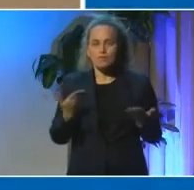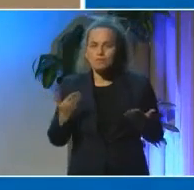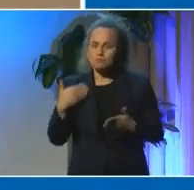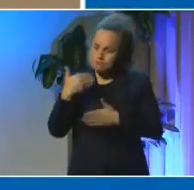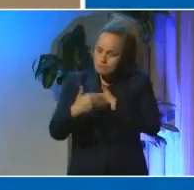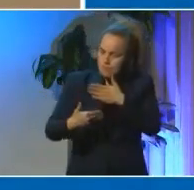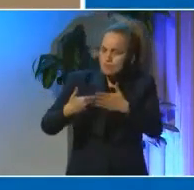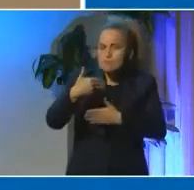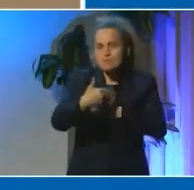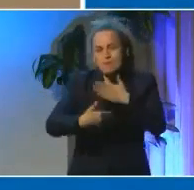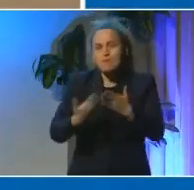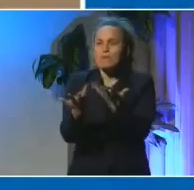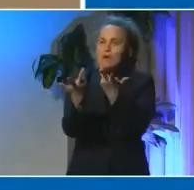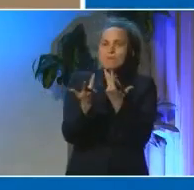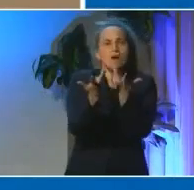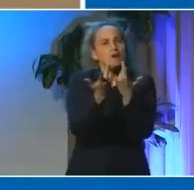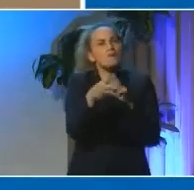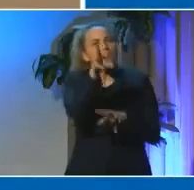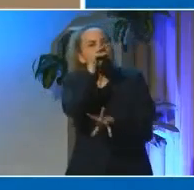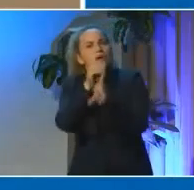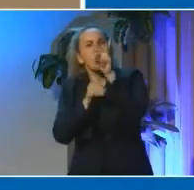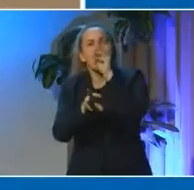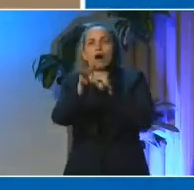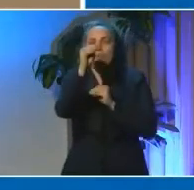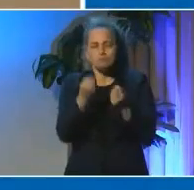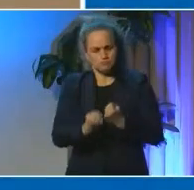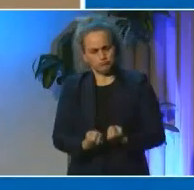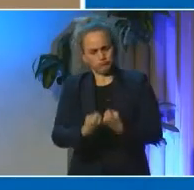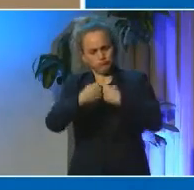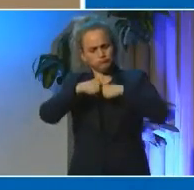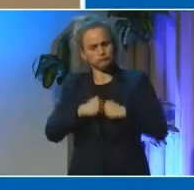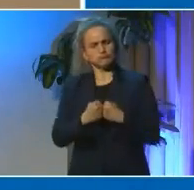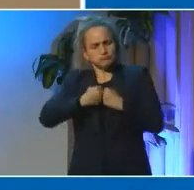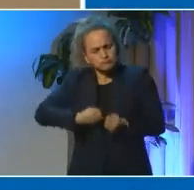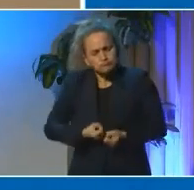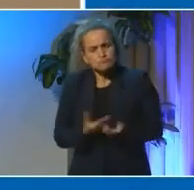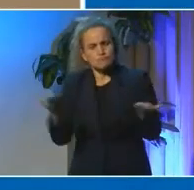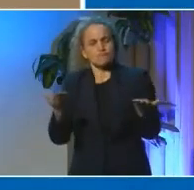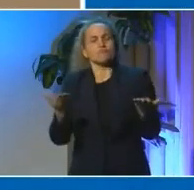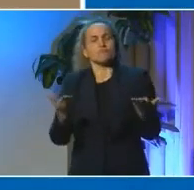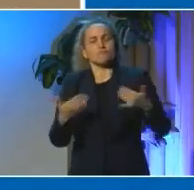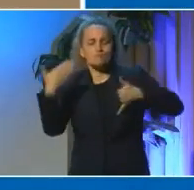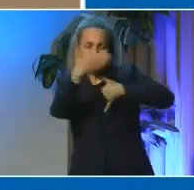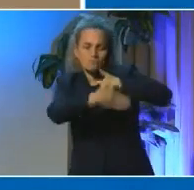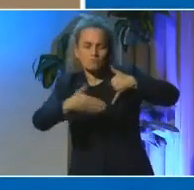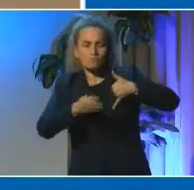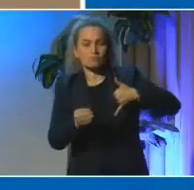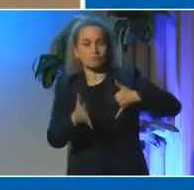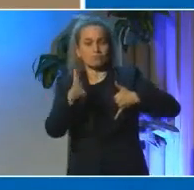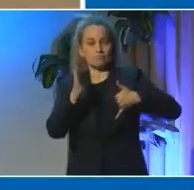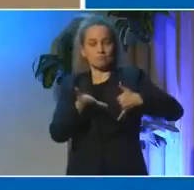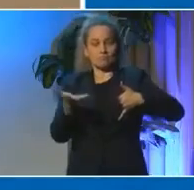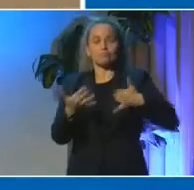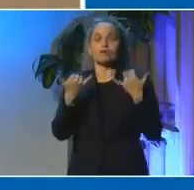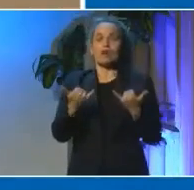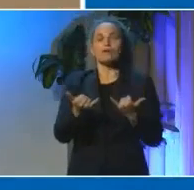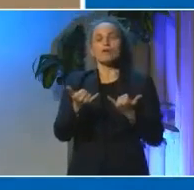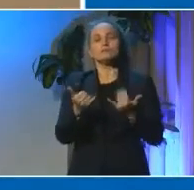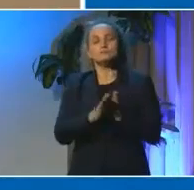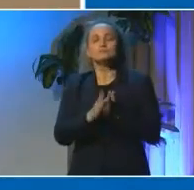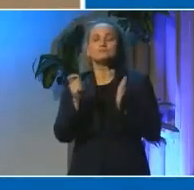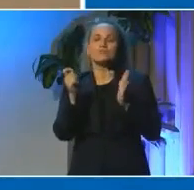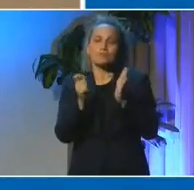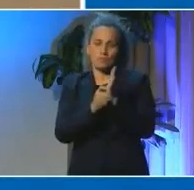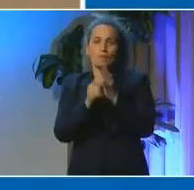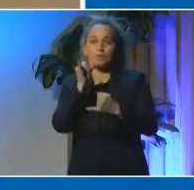hacer a profundizar esos aprendizajes y materializarlos en bienestar en riqueza Yo quiero tratar ahorita un último